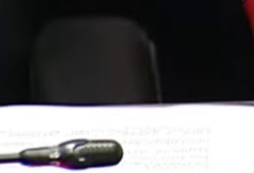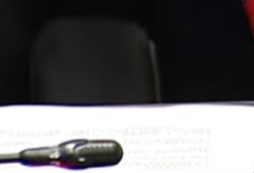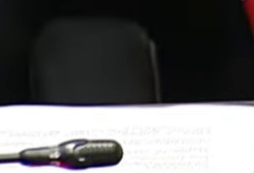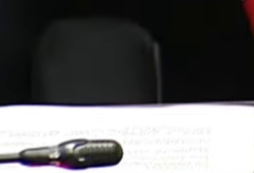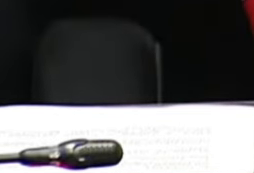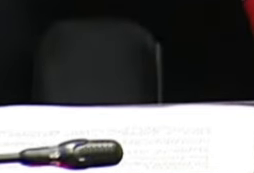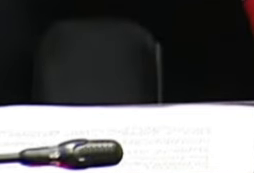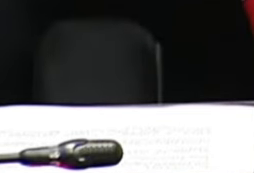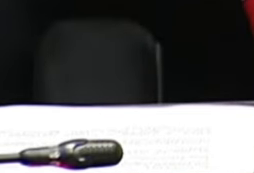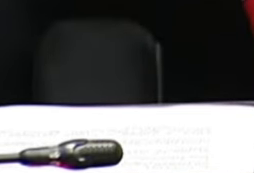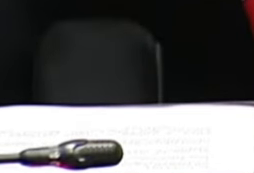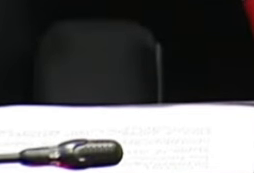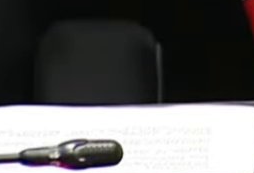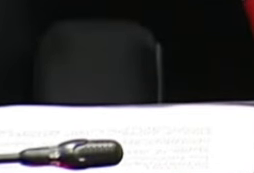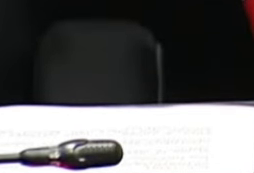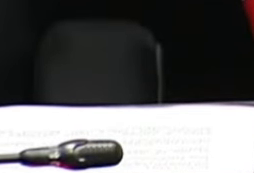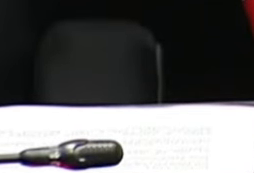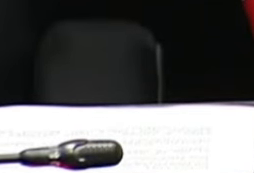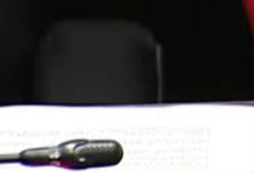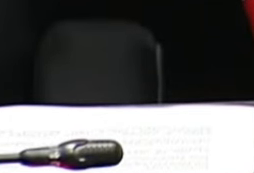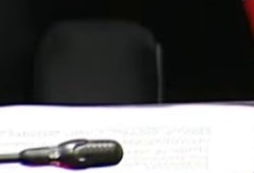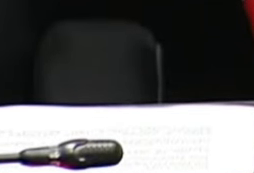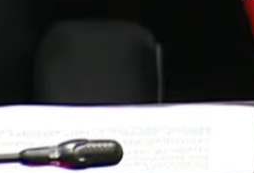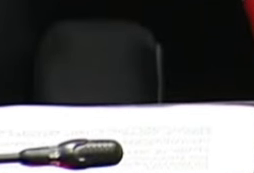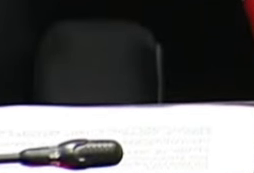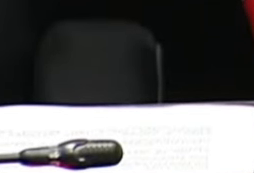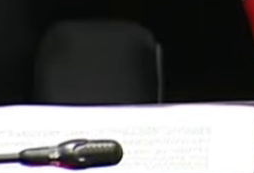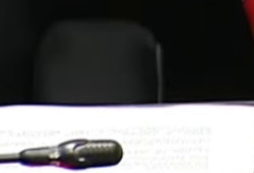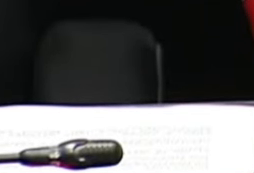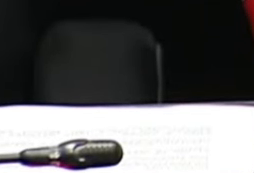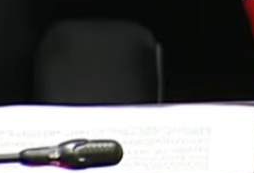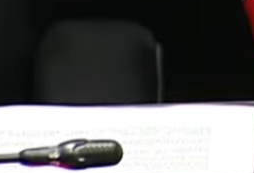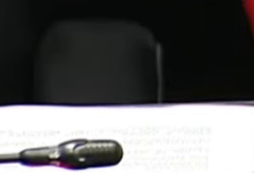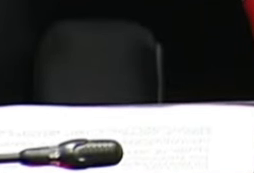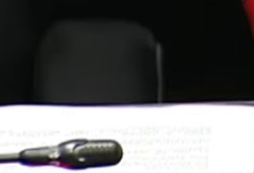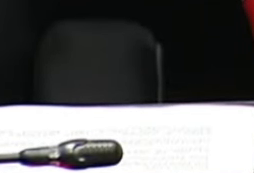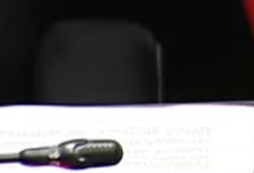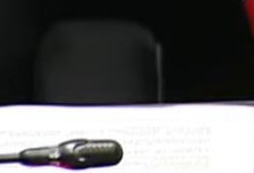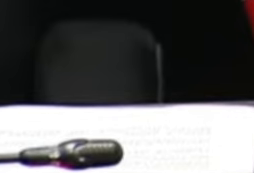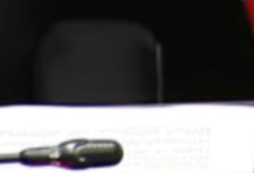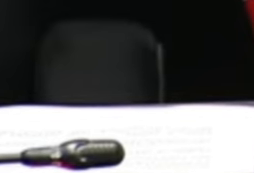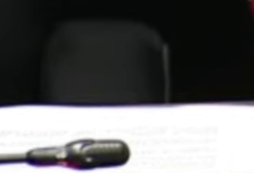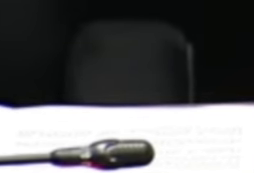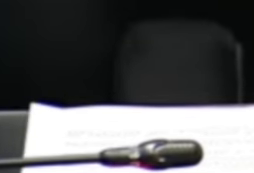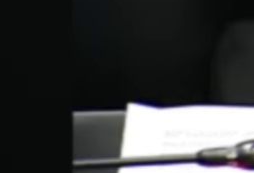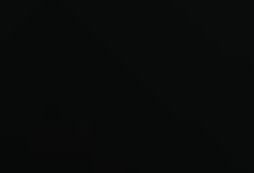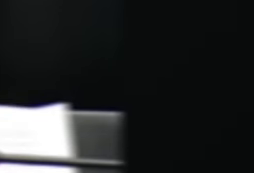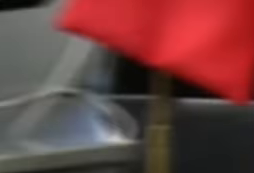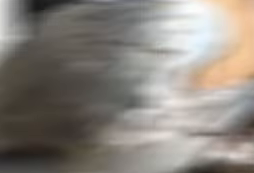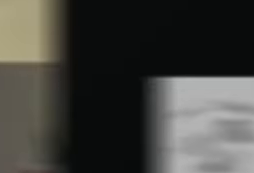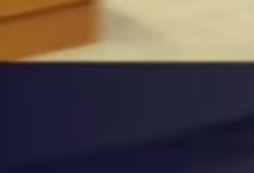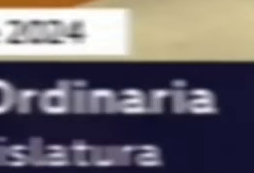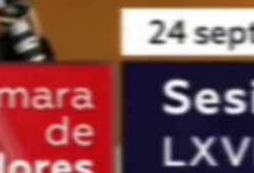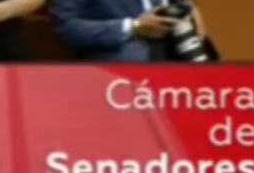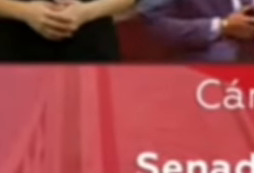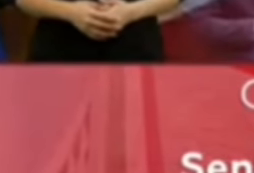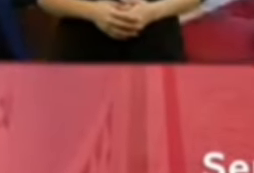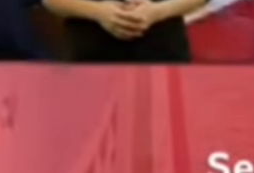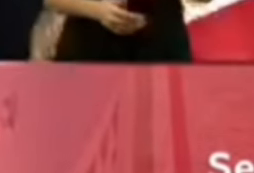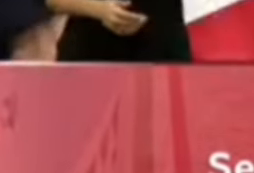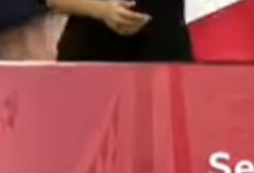la Secretaría haga el favor de leer el artículo 67 de la Ley Orgánica.